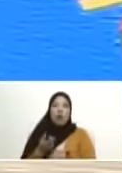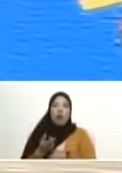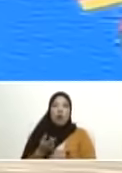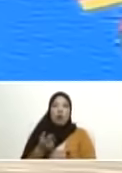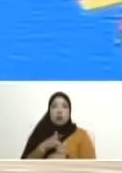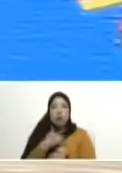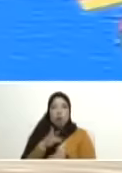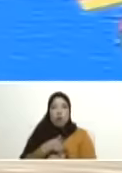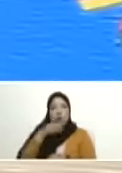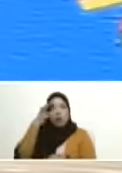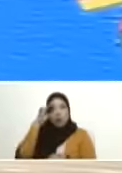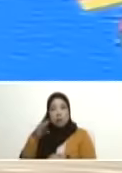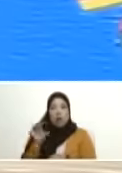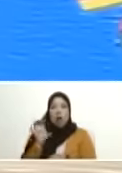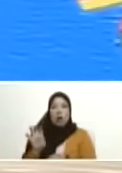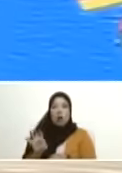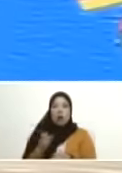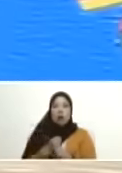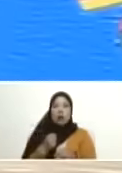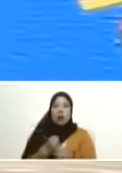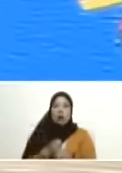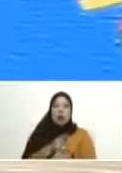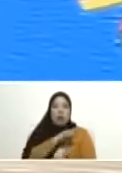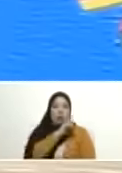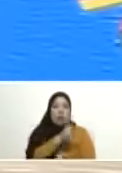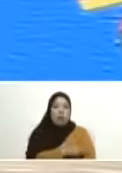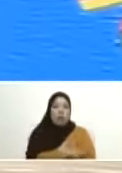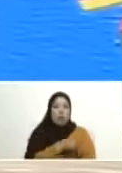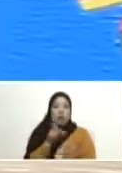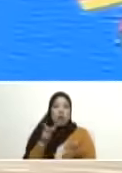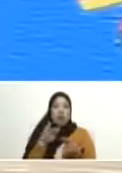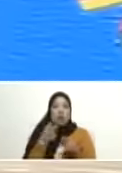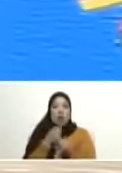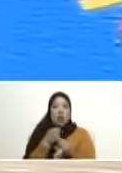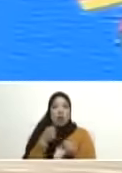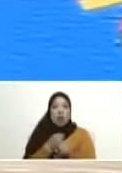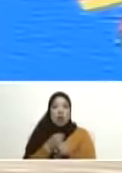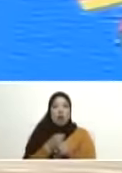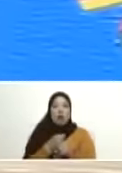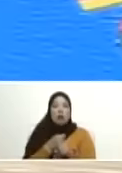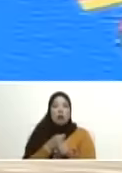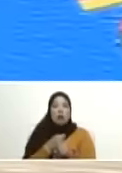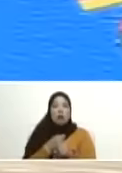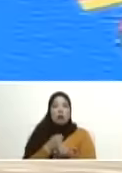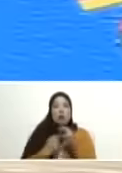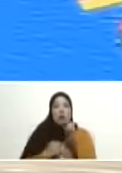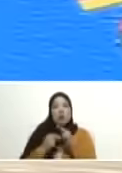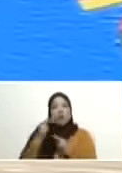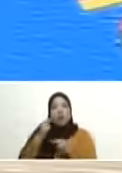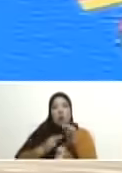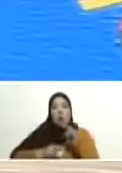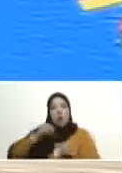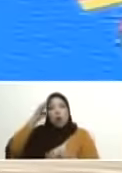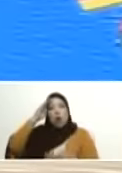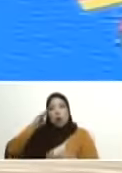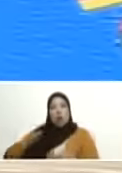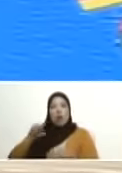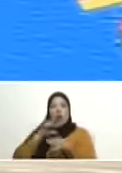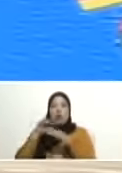oficiales de la patria, se ha apoderado de Guyana y construye bases militares en Guyana.